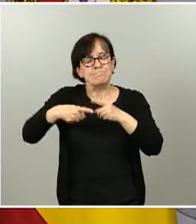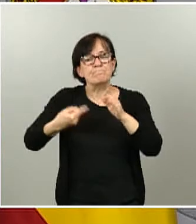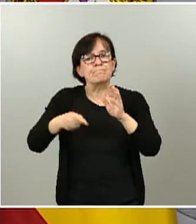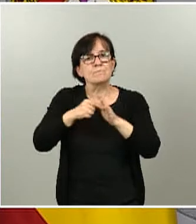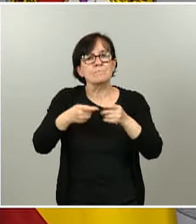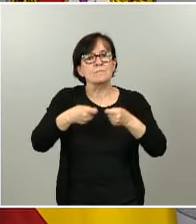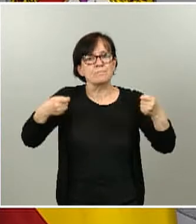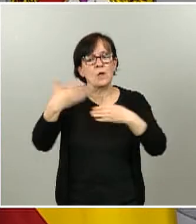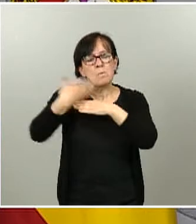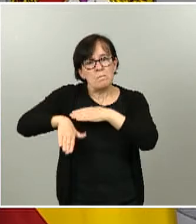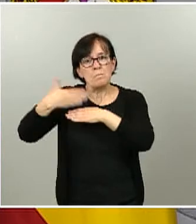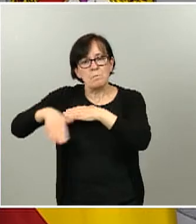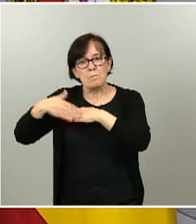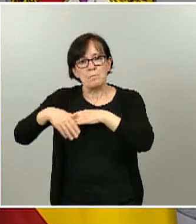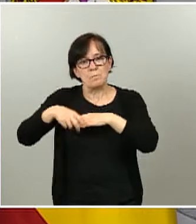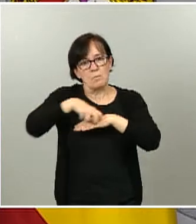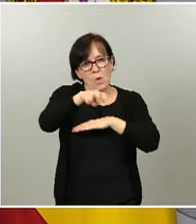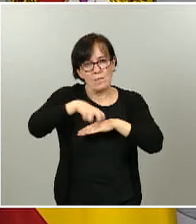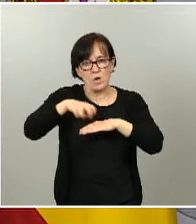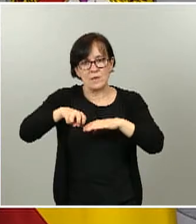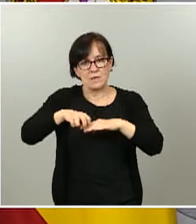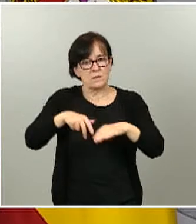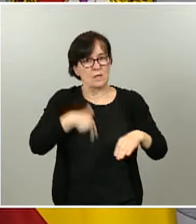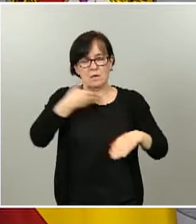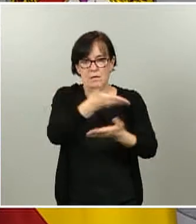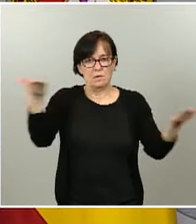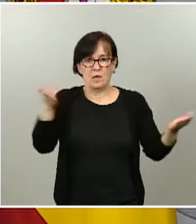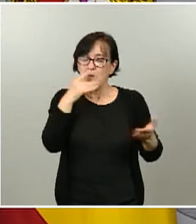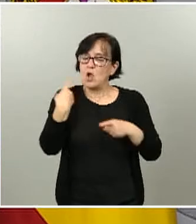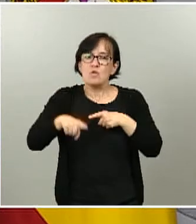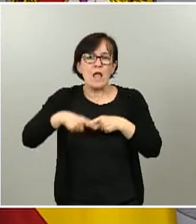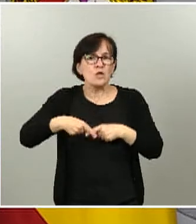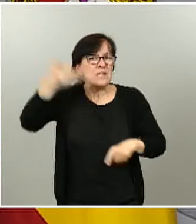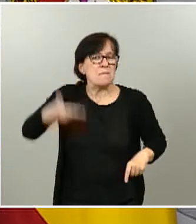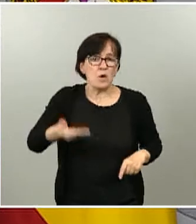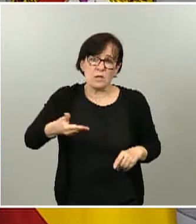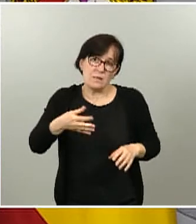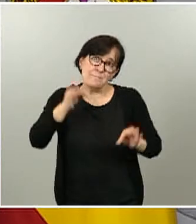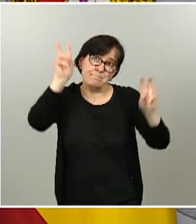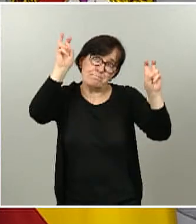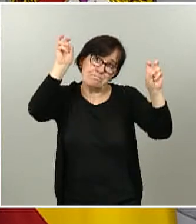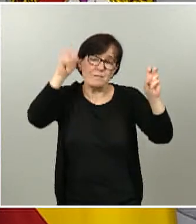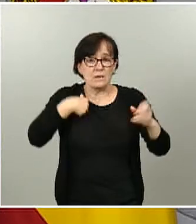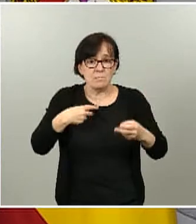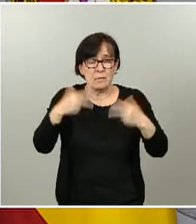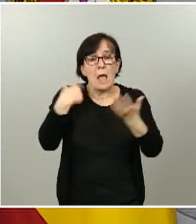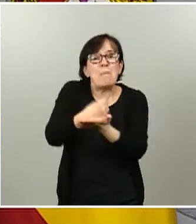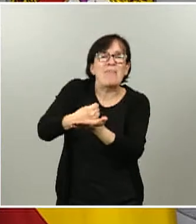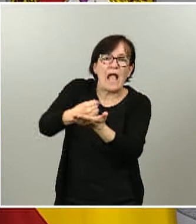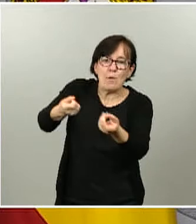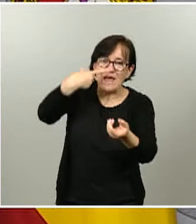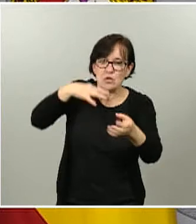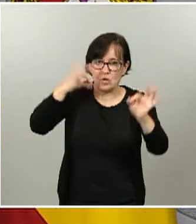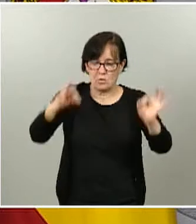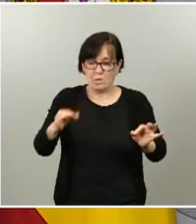movilidad al conjunto de la población, porque es el único medicamento eficaz, si me permiten la expresión, de lucha en este momento contra el virus.